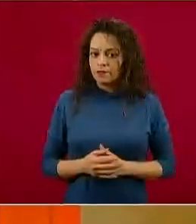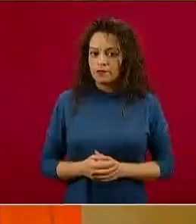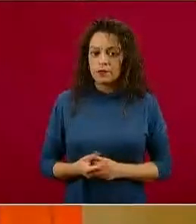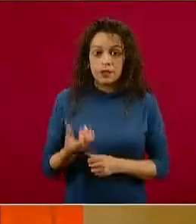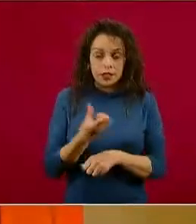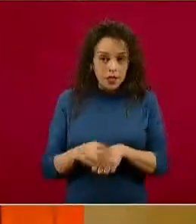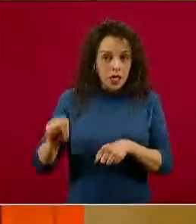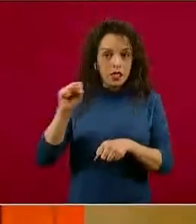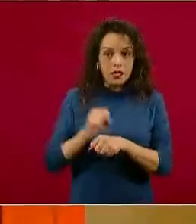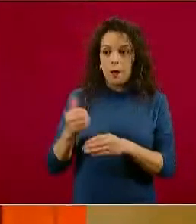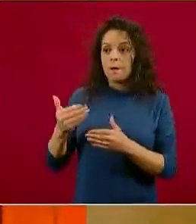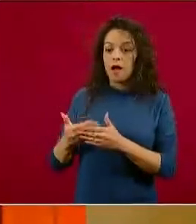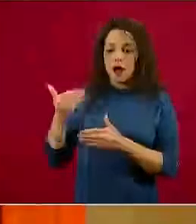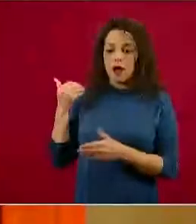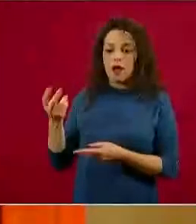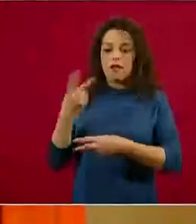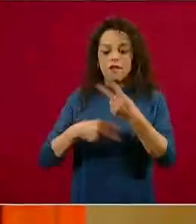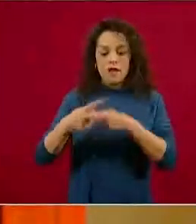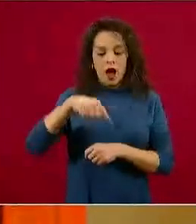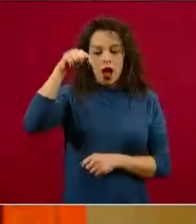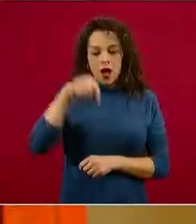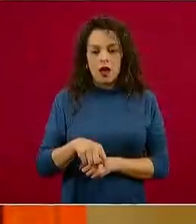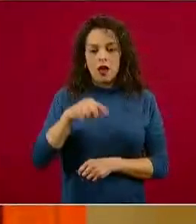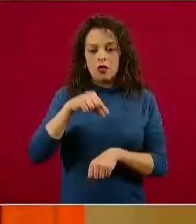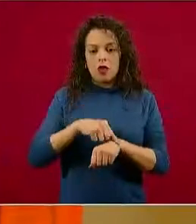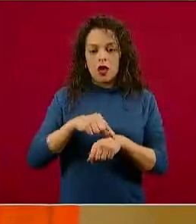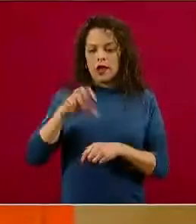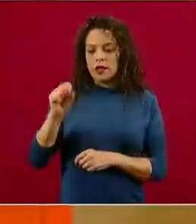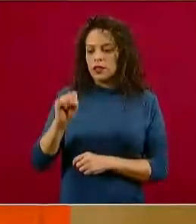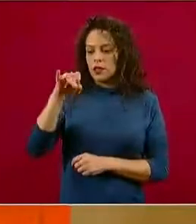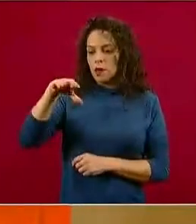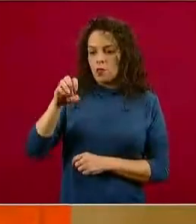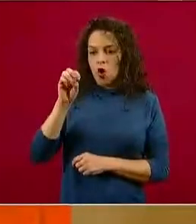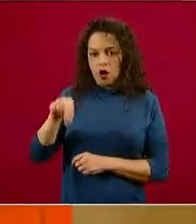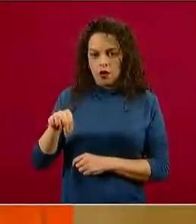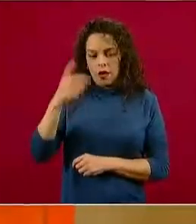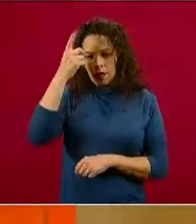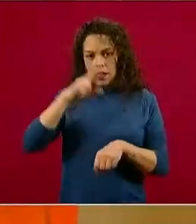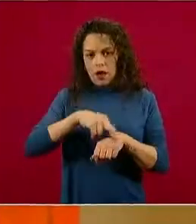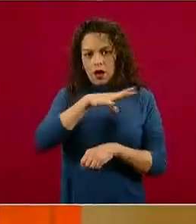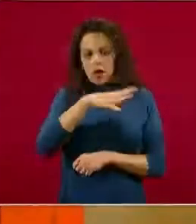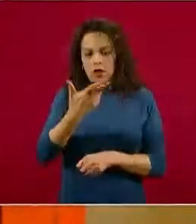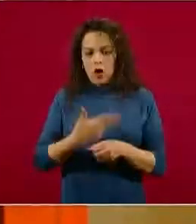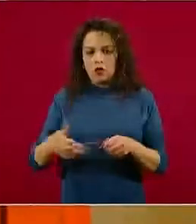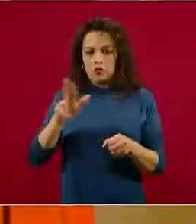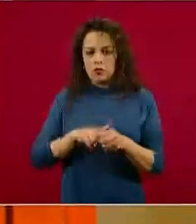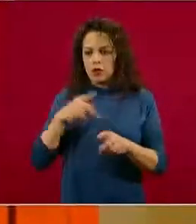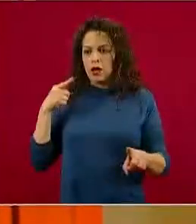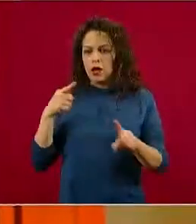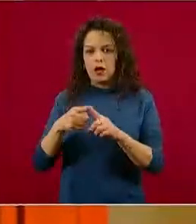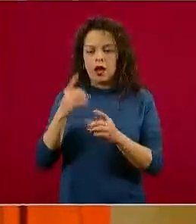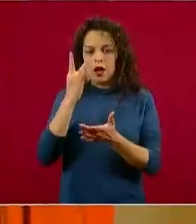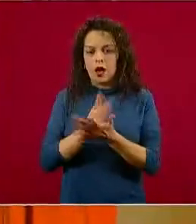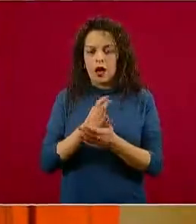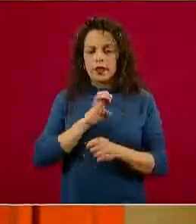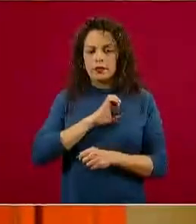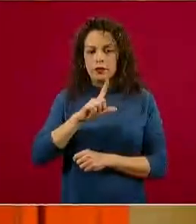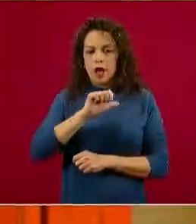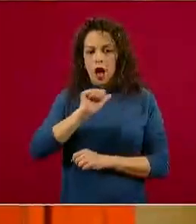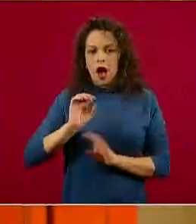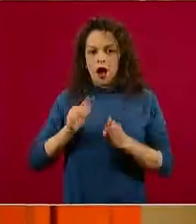semanas atrás vino aquí el doctor Simón Cava, director general de los hospitales federales de referencia, y fue muy enfático